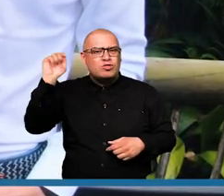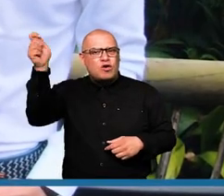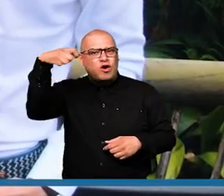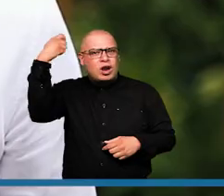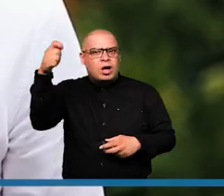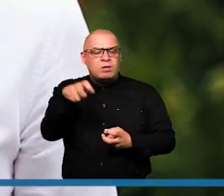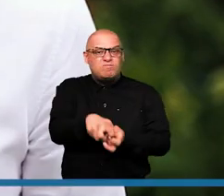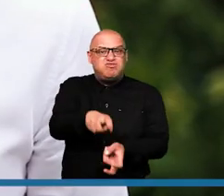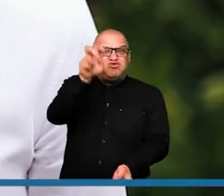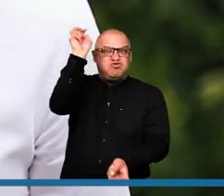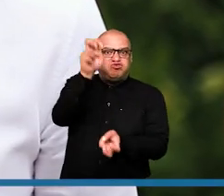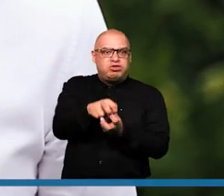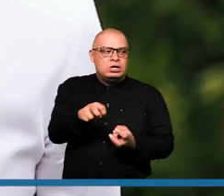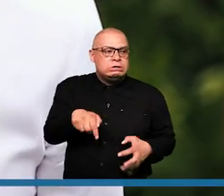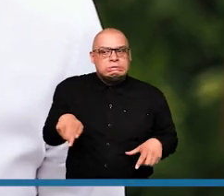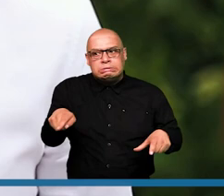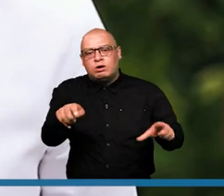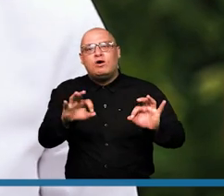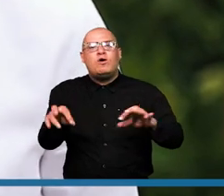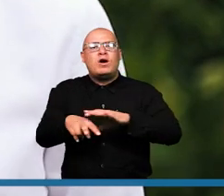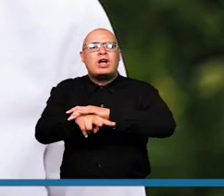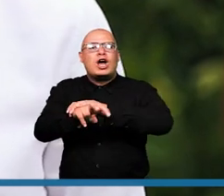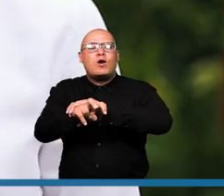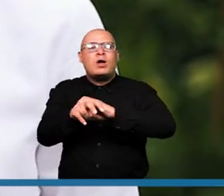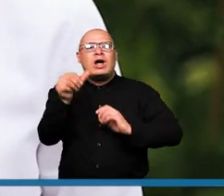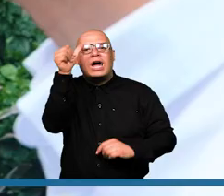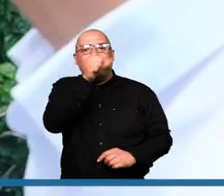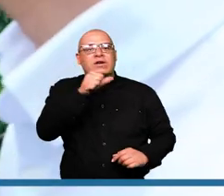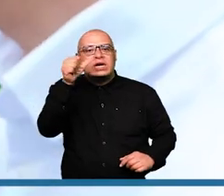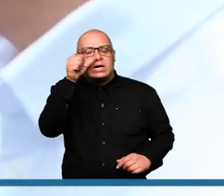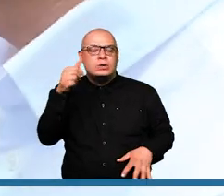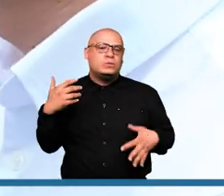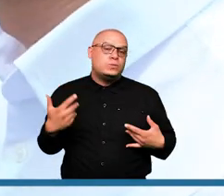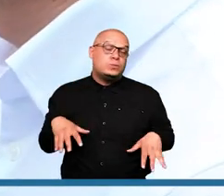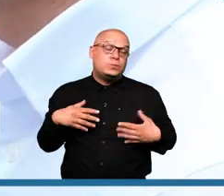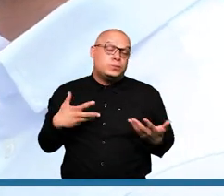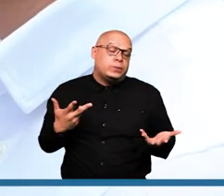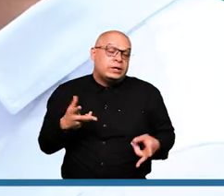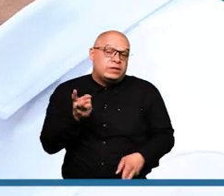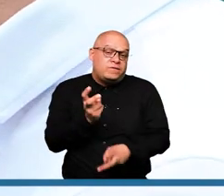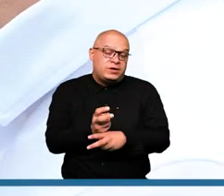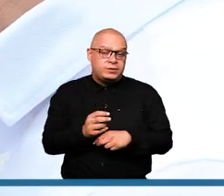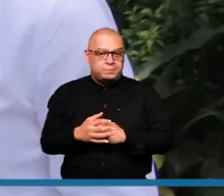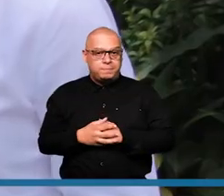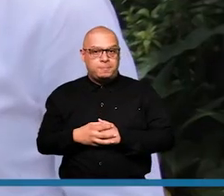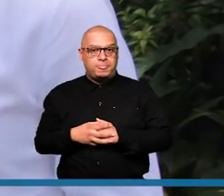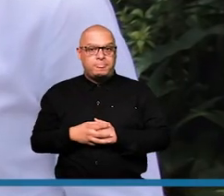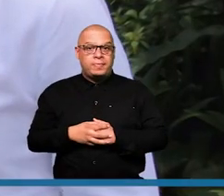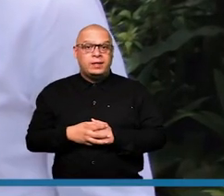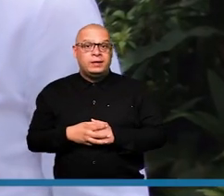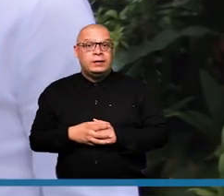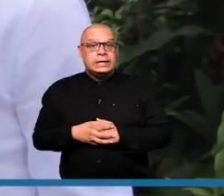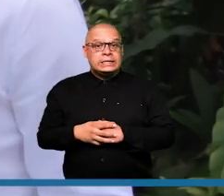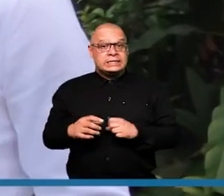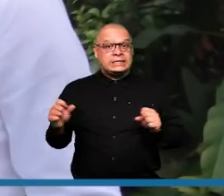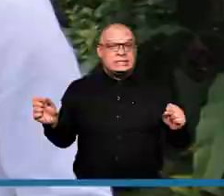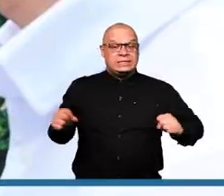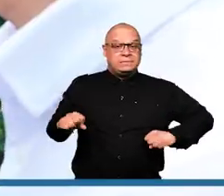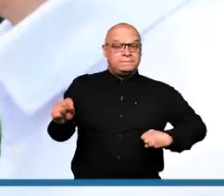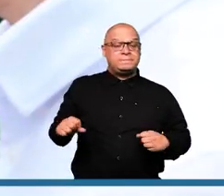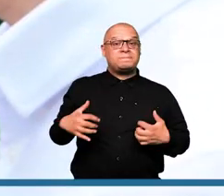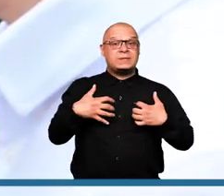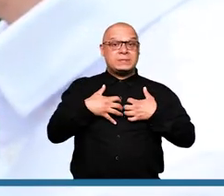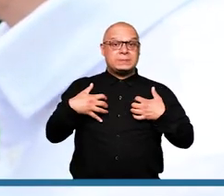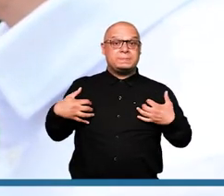los caracoles africanos que hoy no sabemos cómo controlarlos. Sí, son asuntos complejos. El manejo de la fauna